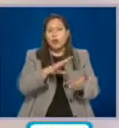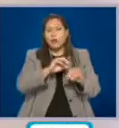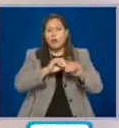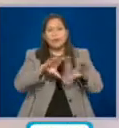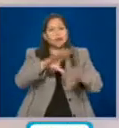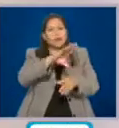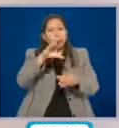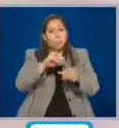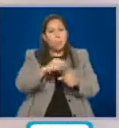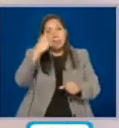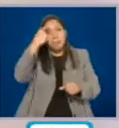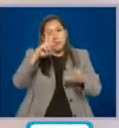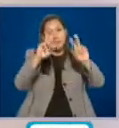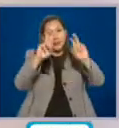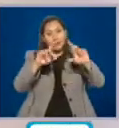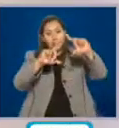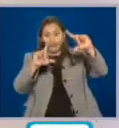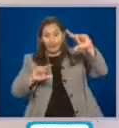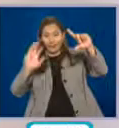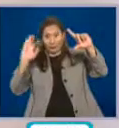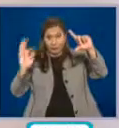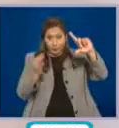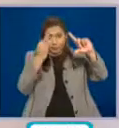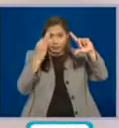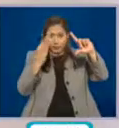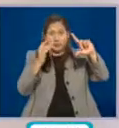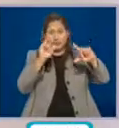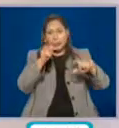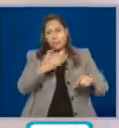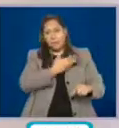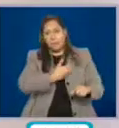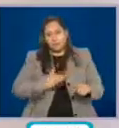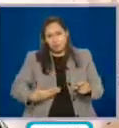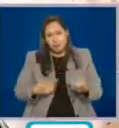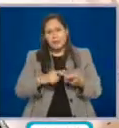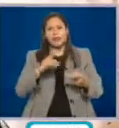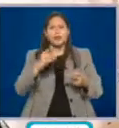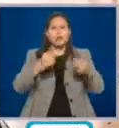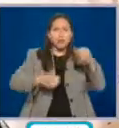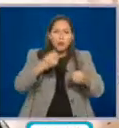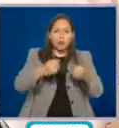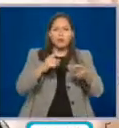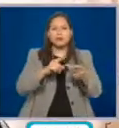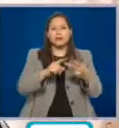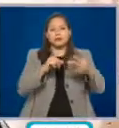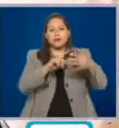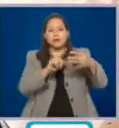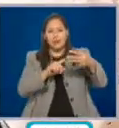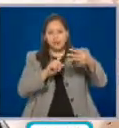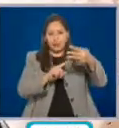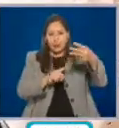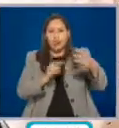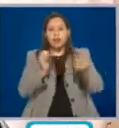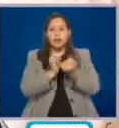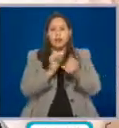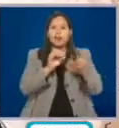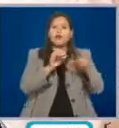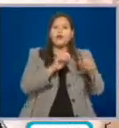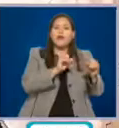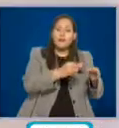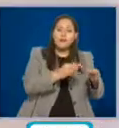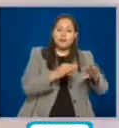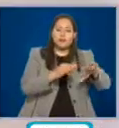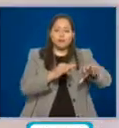ámbito federal, ¿sí? Es decir, el Ejecutivo Federal, el Legislativo Federal, los tres poderes federales, los órganos autónomos federales,